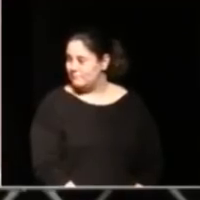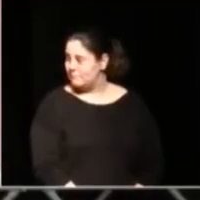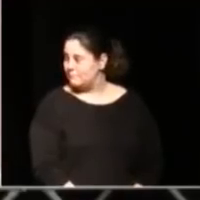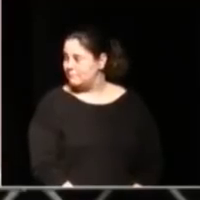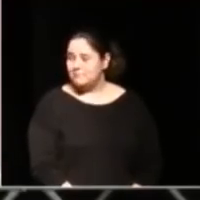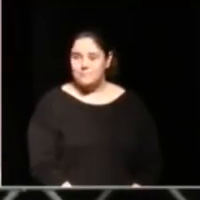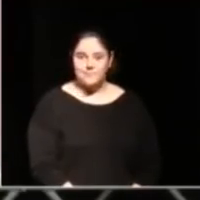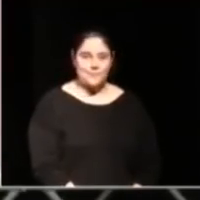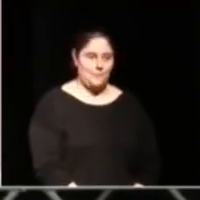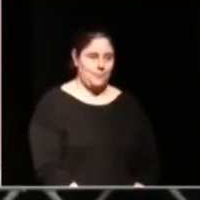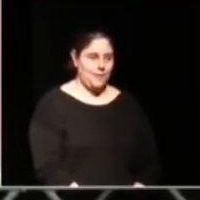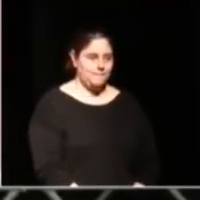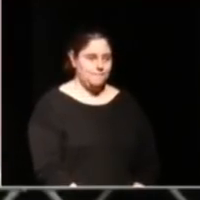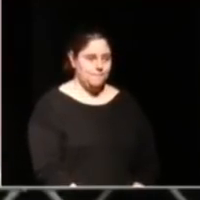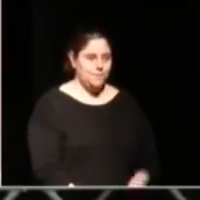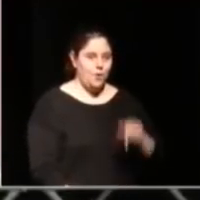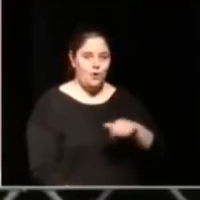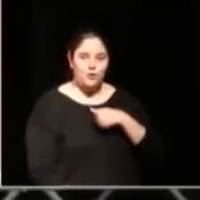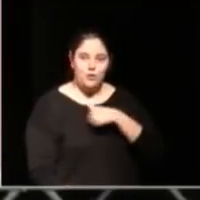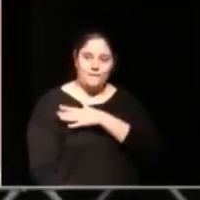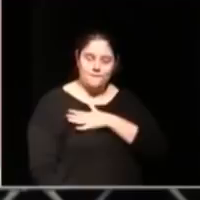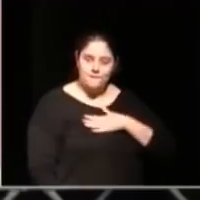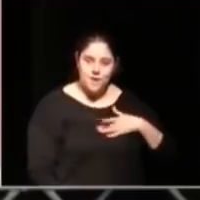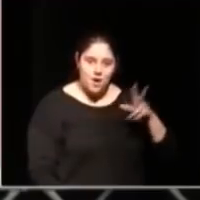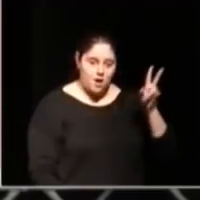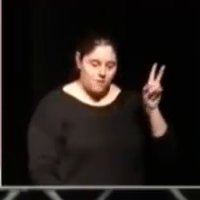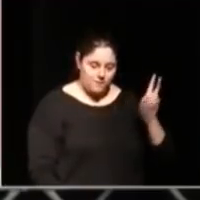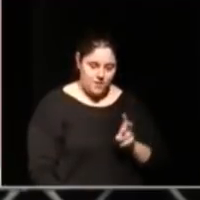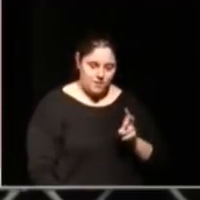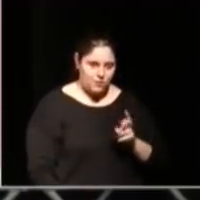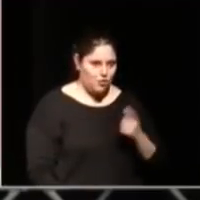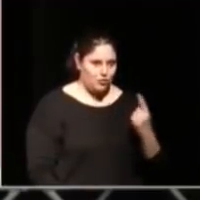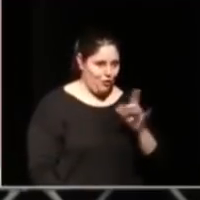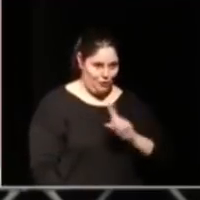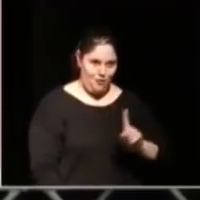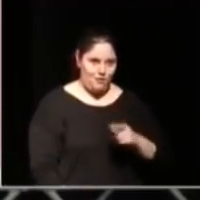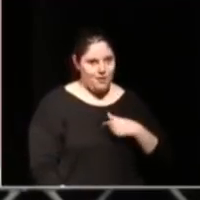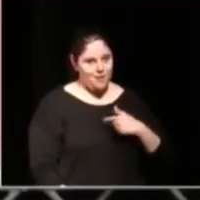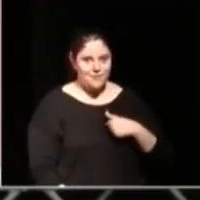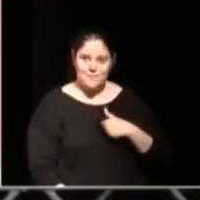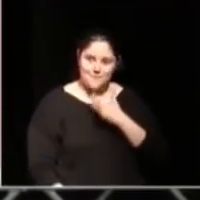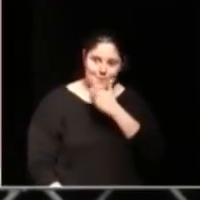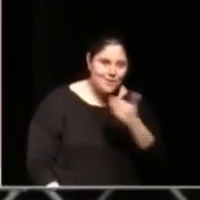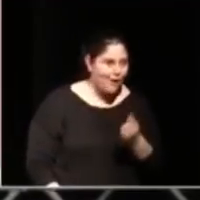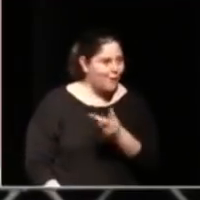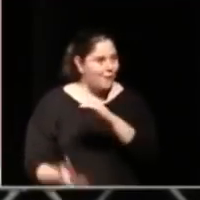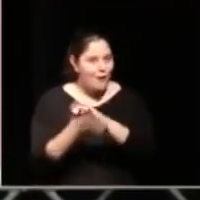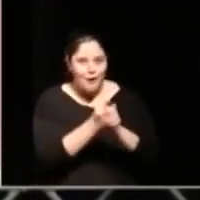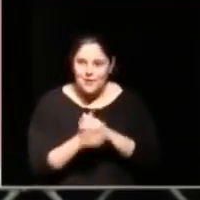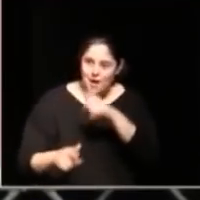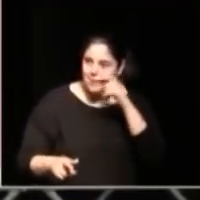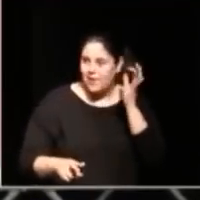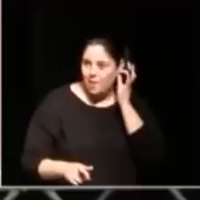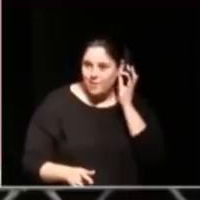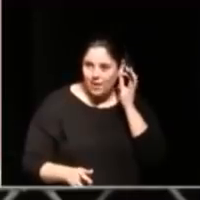Y hoy no quería venir aquí solo, y he pedido a algunos amigos y amigas que me